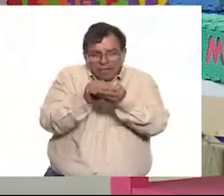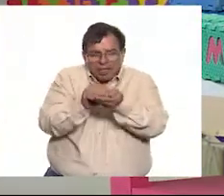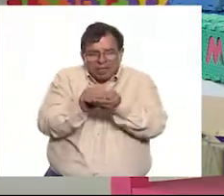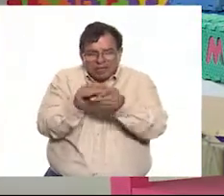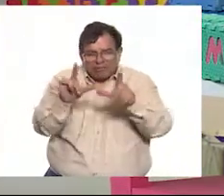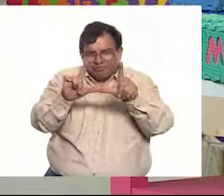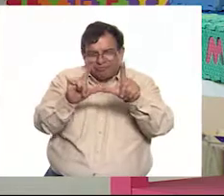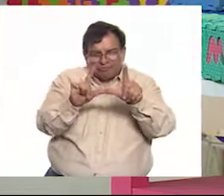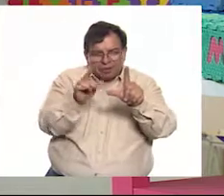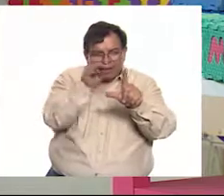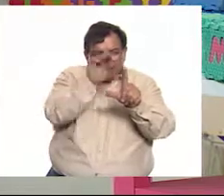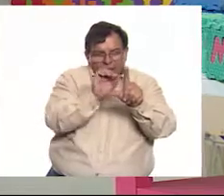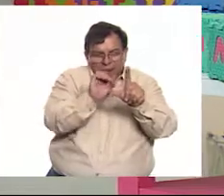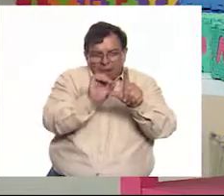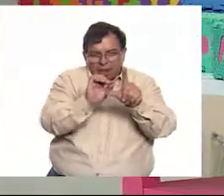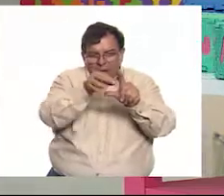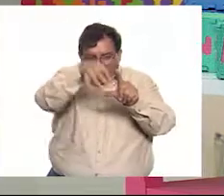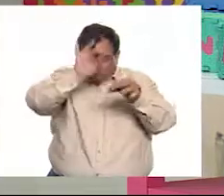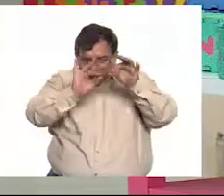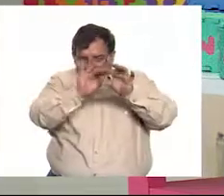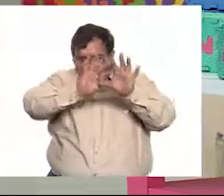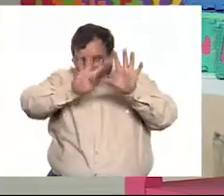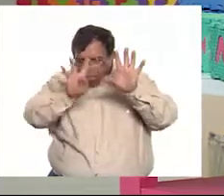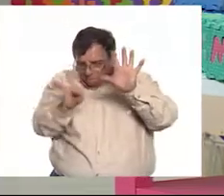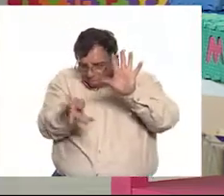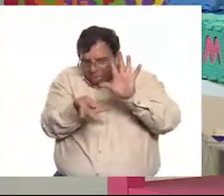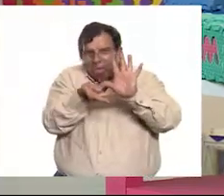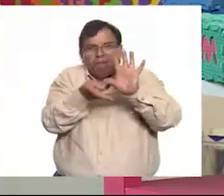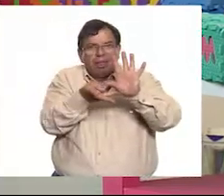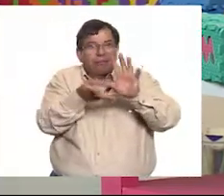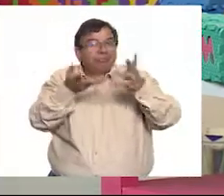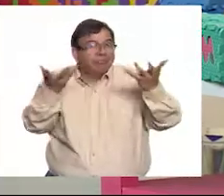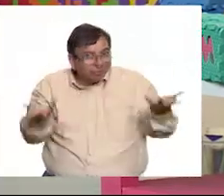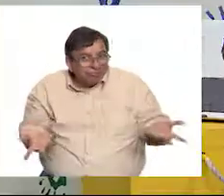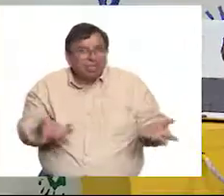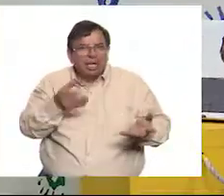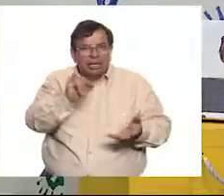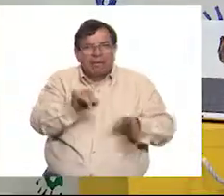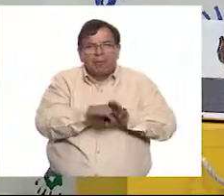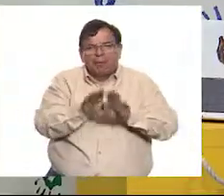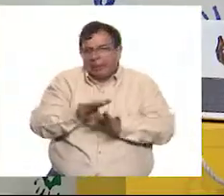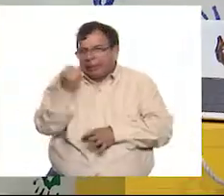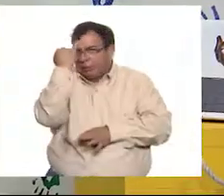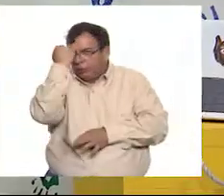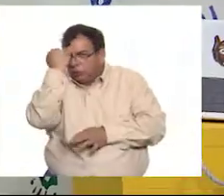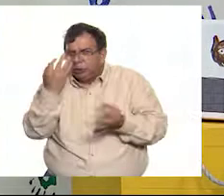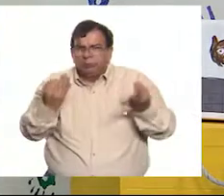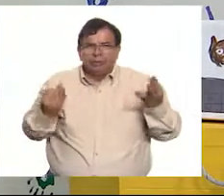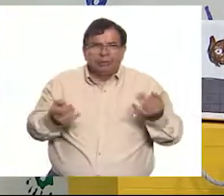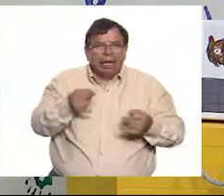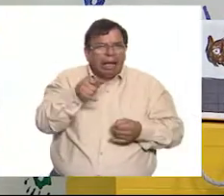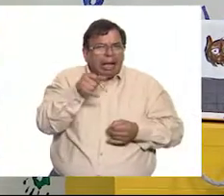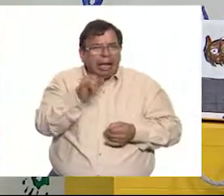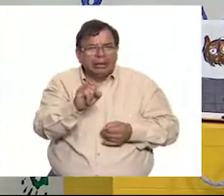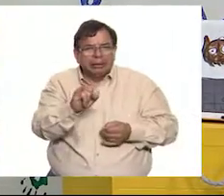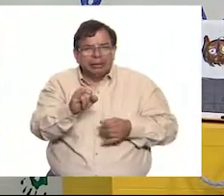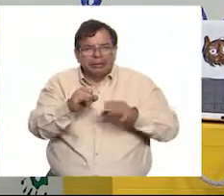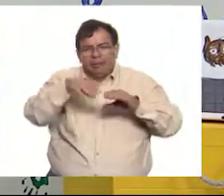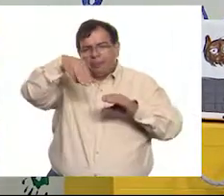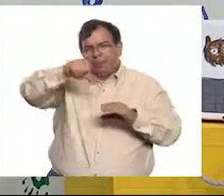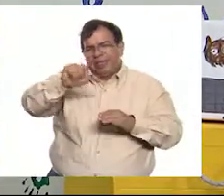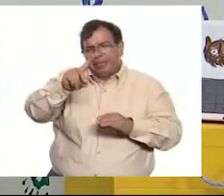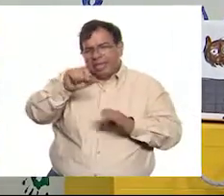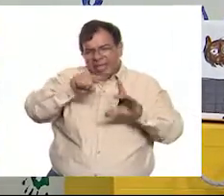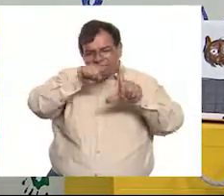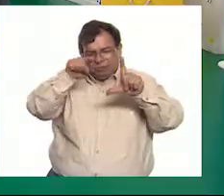extenderla resulta que ya estaba todo completo. Así es, para el hinduismo y el budismo, pues estos mandalas